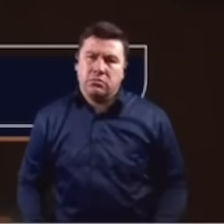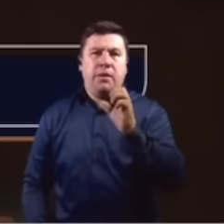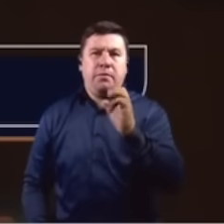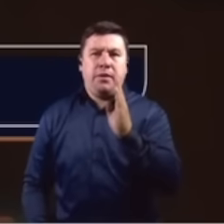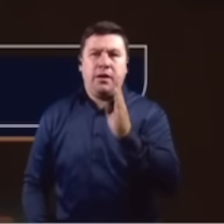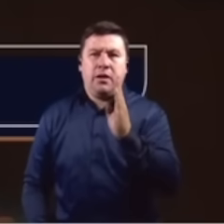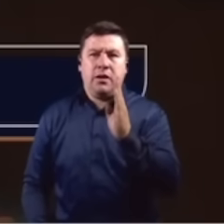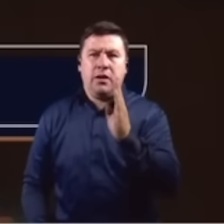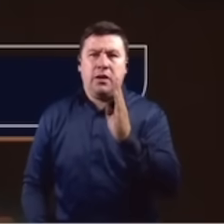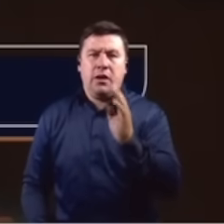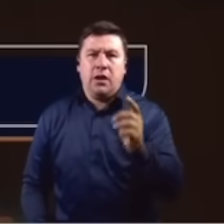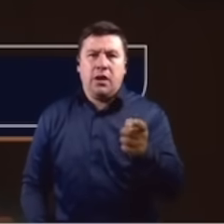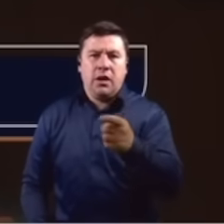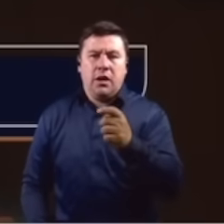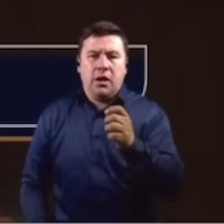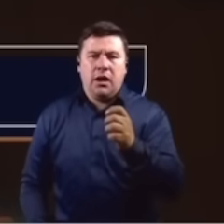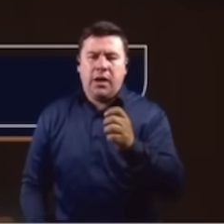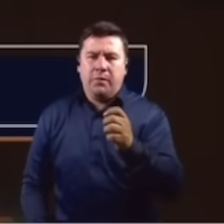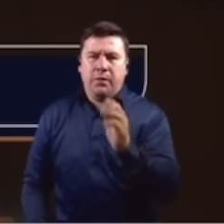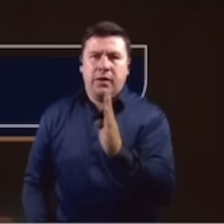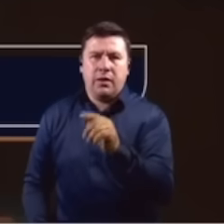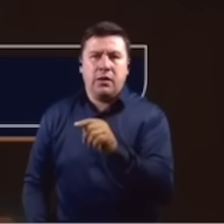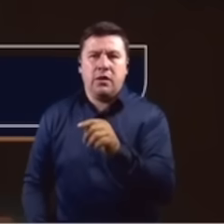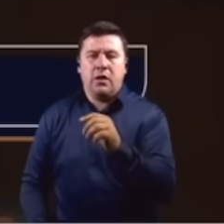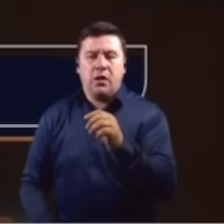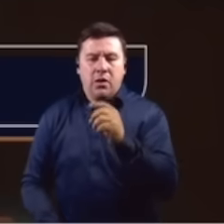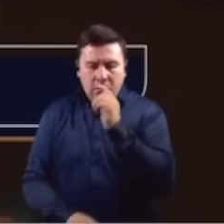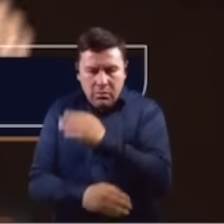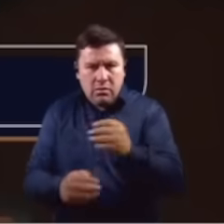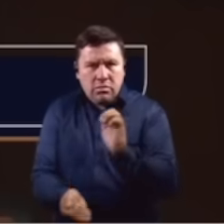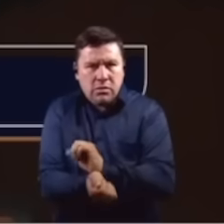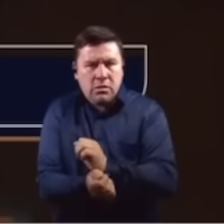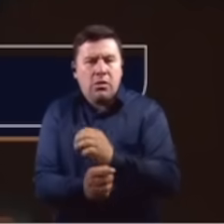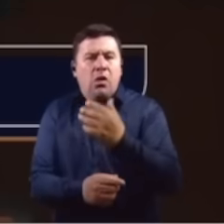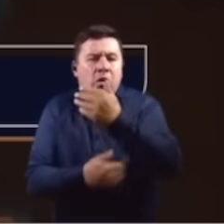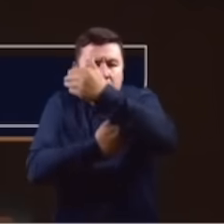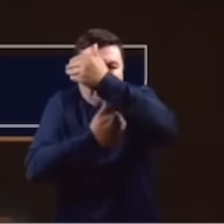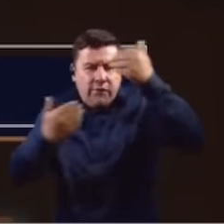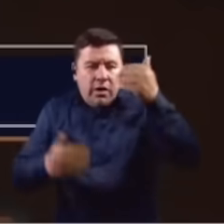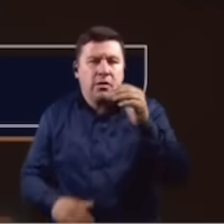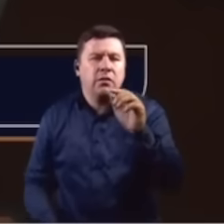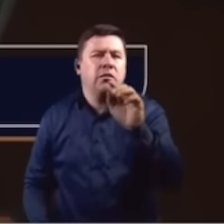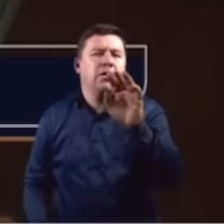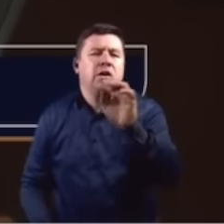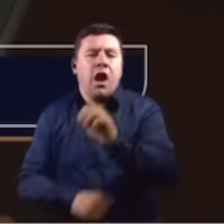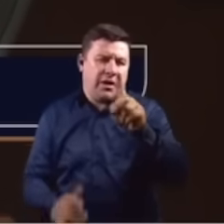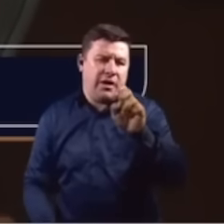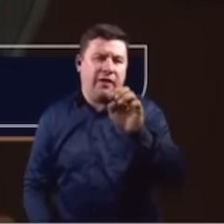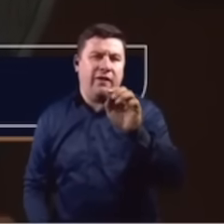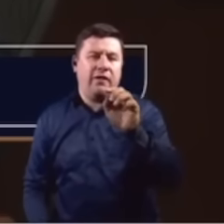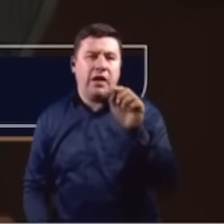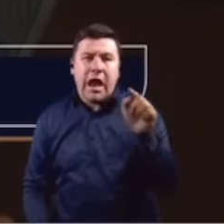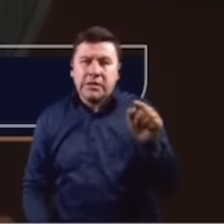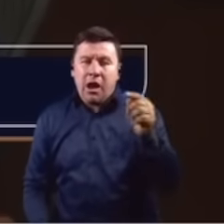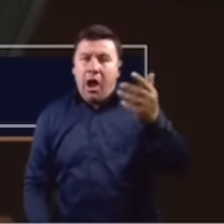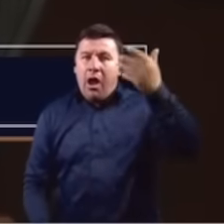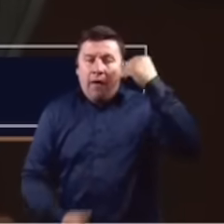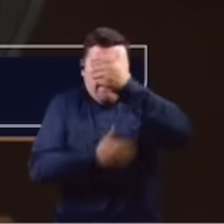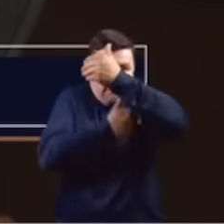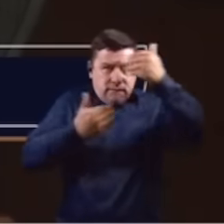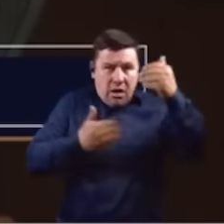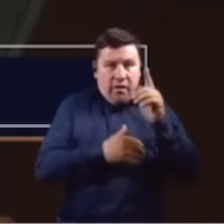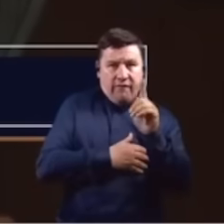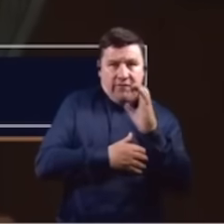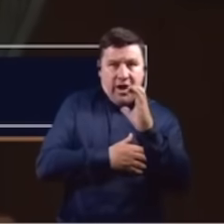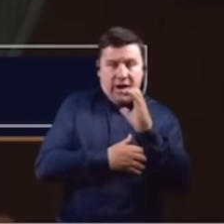JEP, al menos 18.600 niños y niñas fueron reclutados por las FARC entre el 96 y el 2016. Y uno de los principales